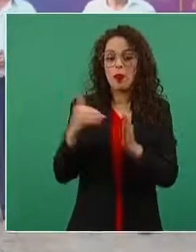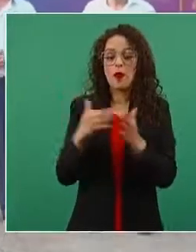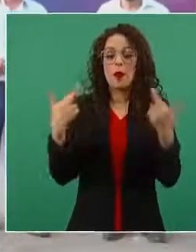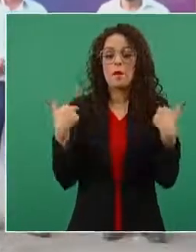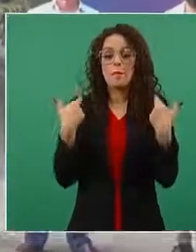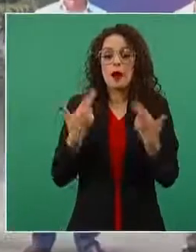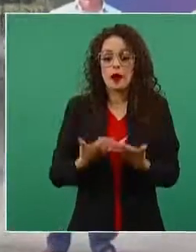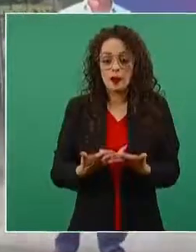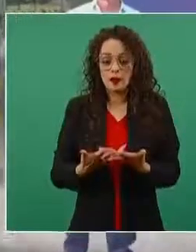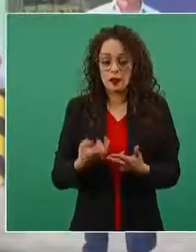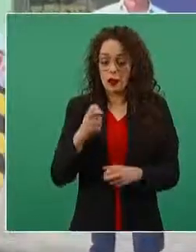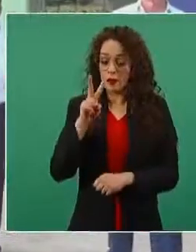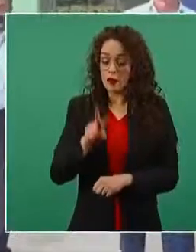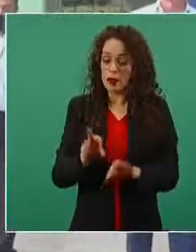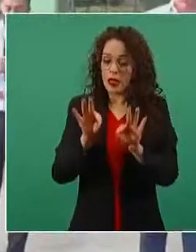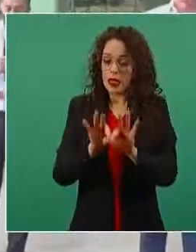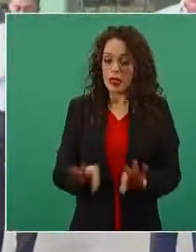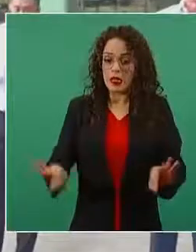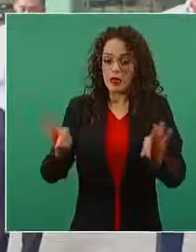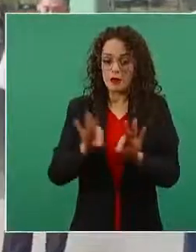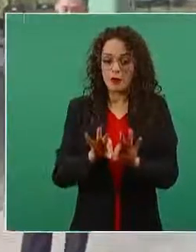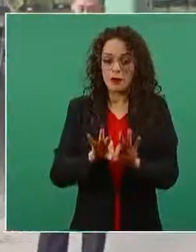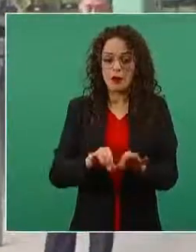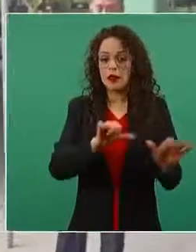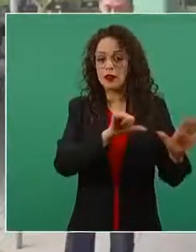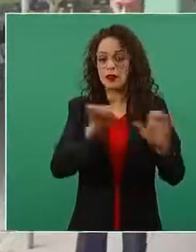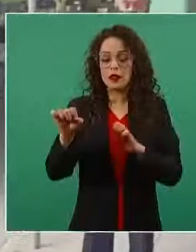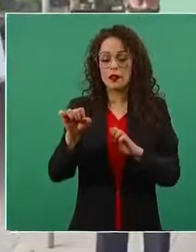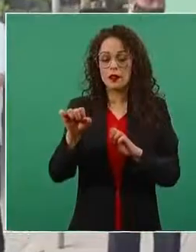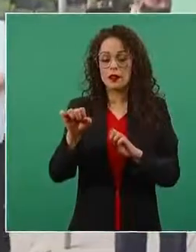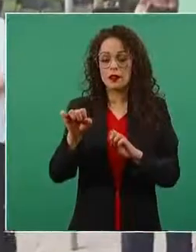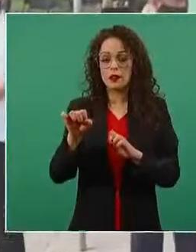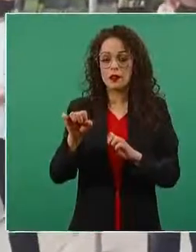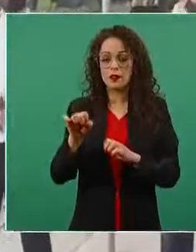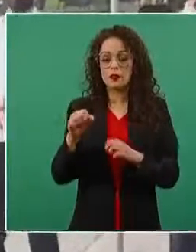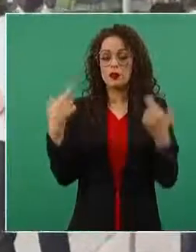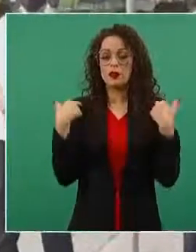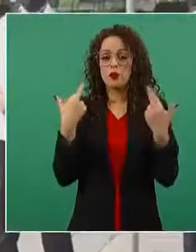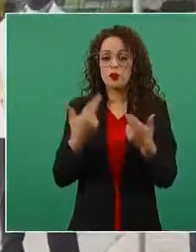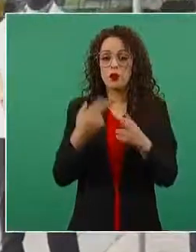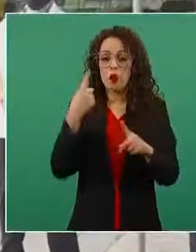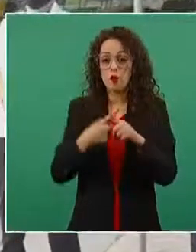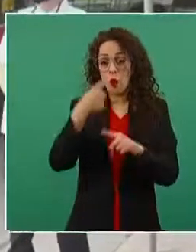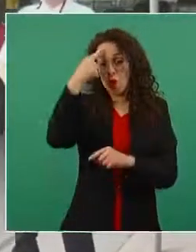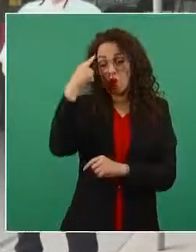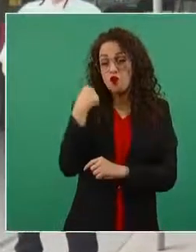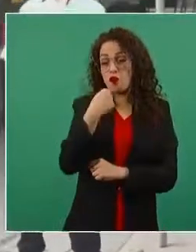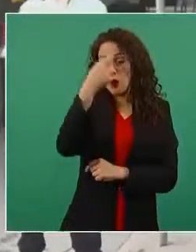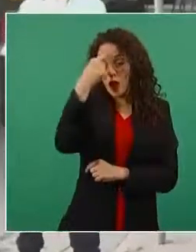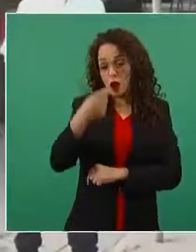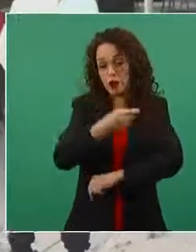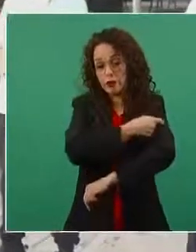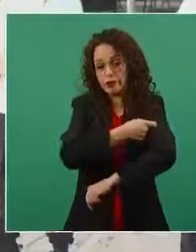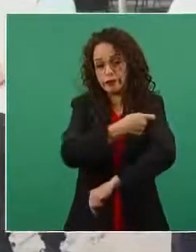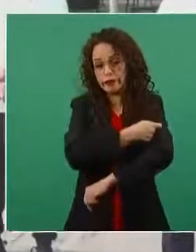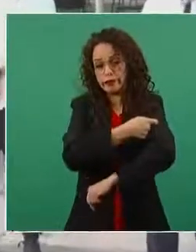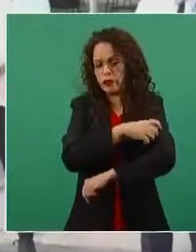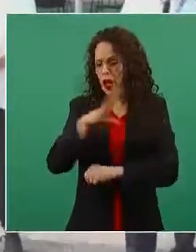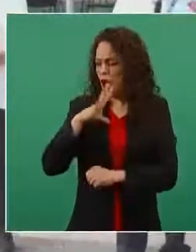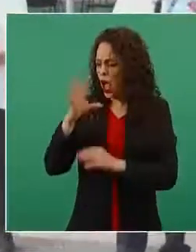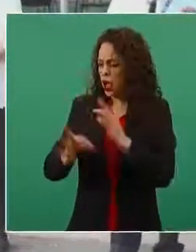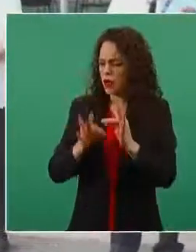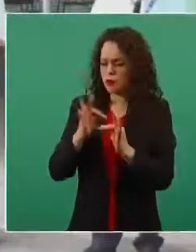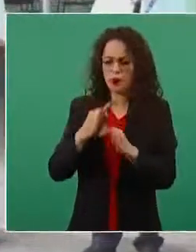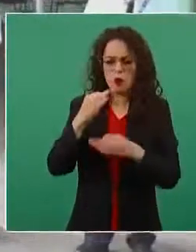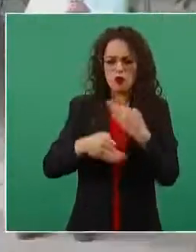es un punto importante. Vamos a vacunar a 600 profesores por hora. Contamos con todos los insumos. Decirle a todos los profesores del estado que